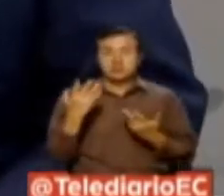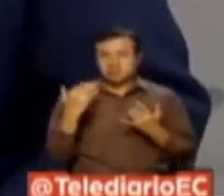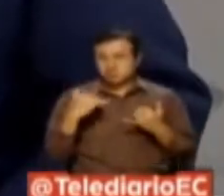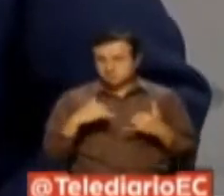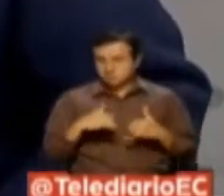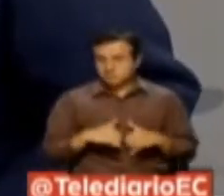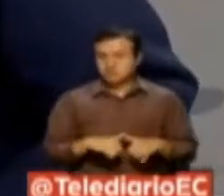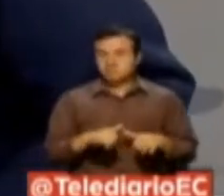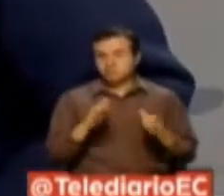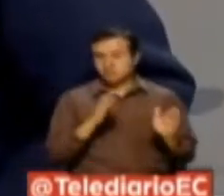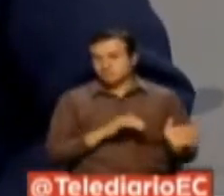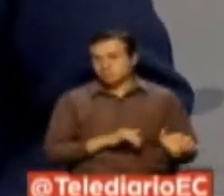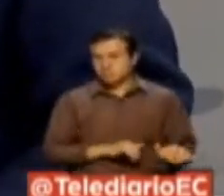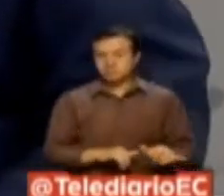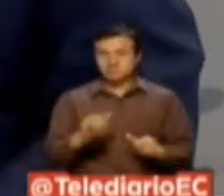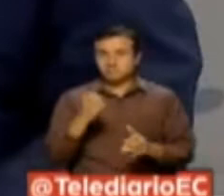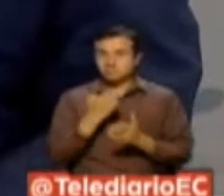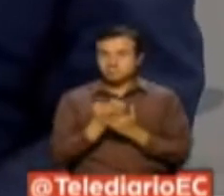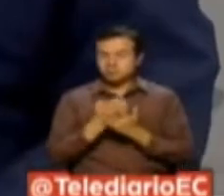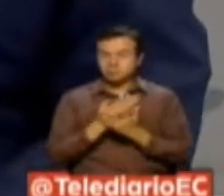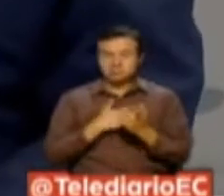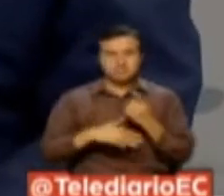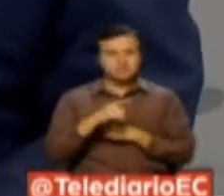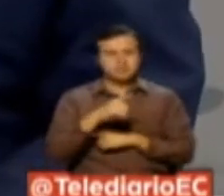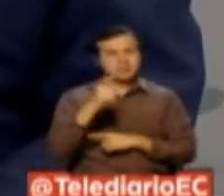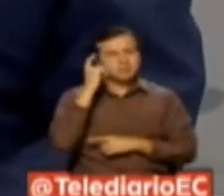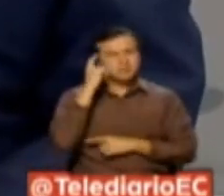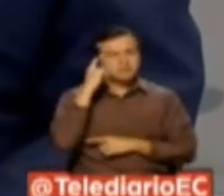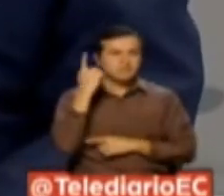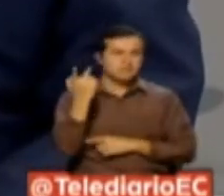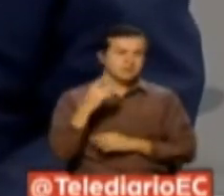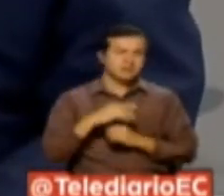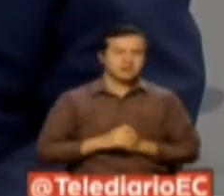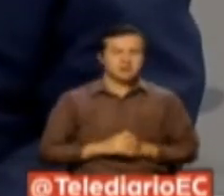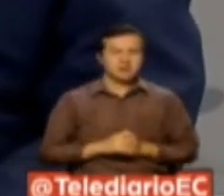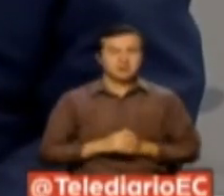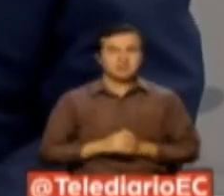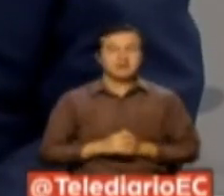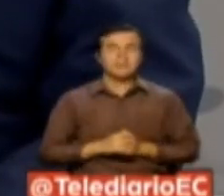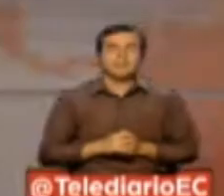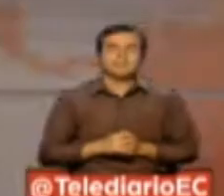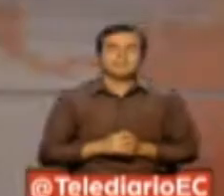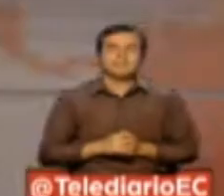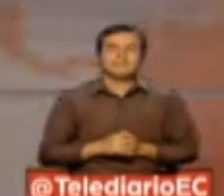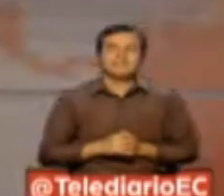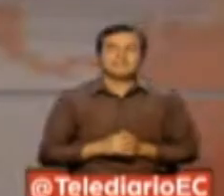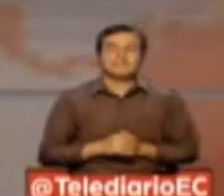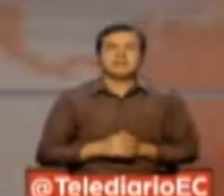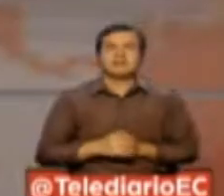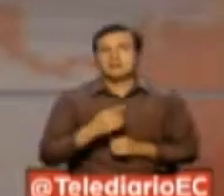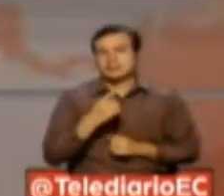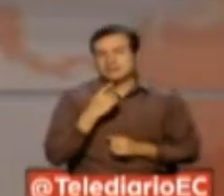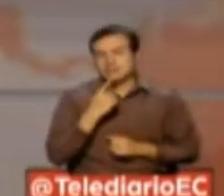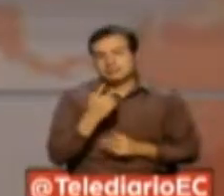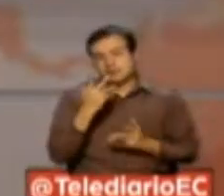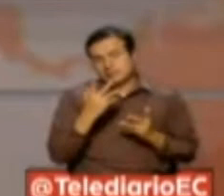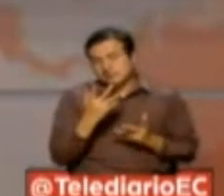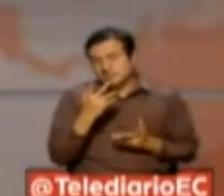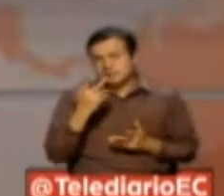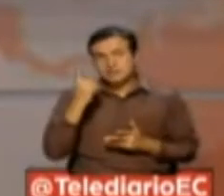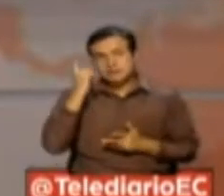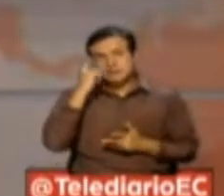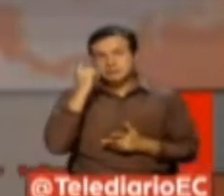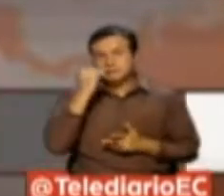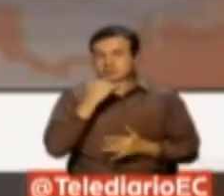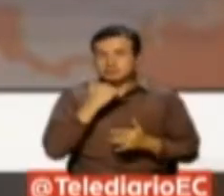mantenimiento de la liquidez en la economía qué opina de esto bueno se supone se supone y tal vez eso fue